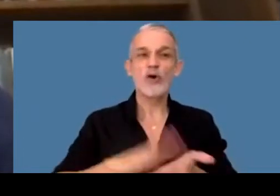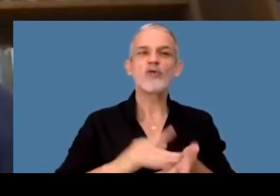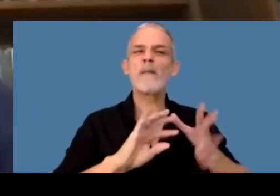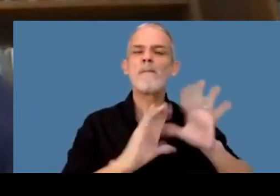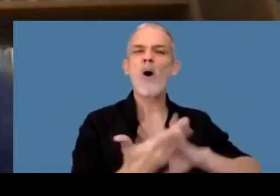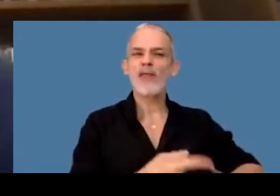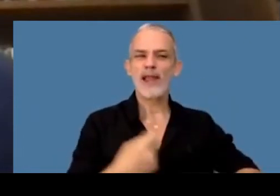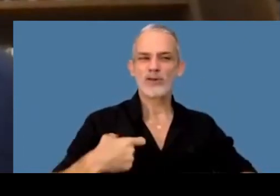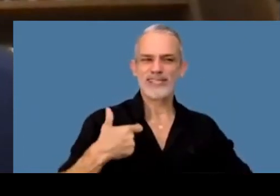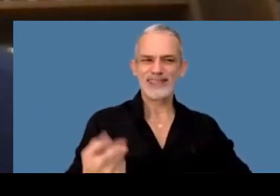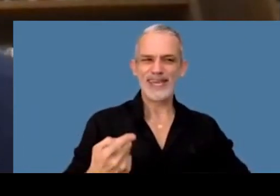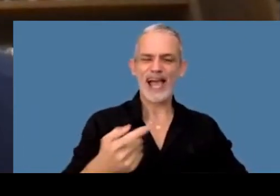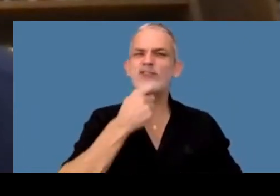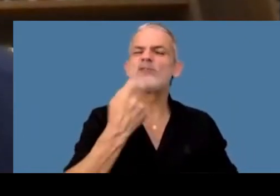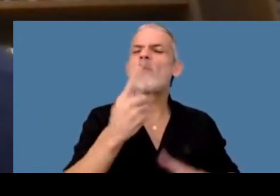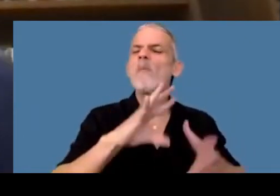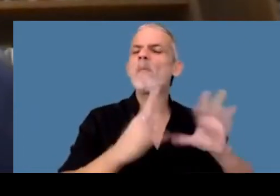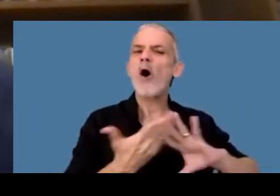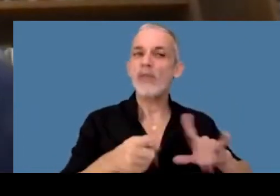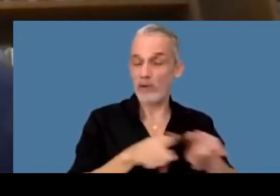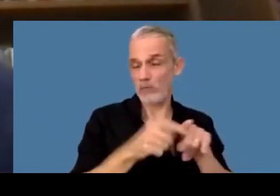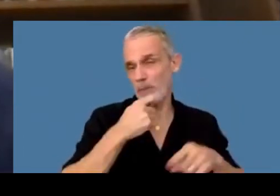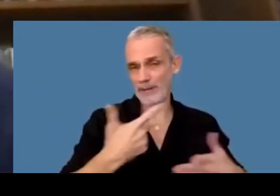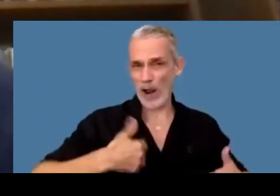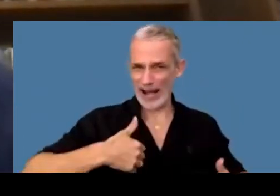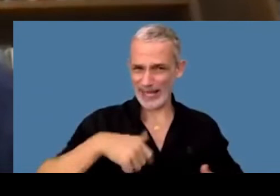sindical. Si un modelo como el argentino,